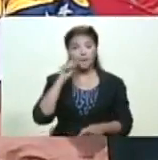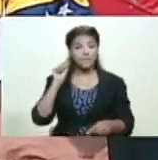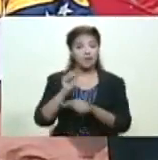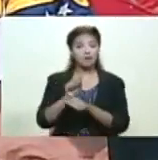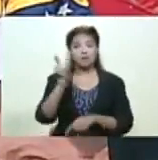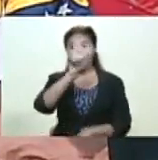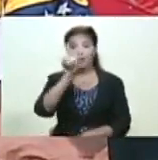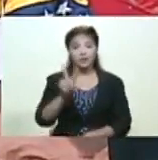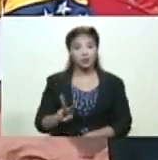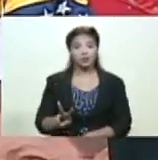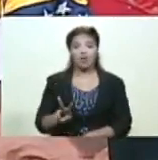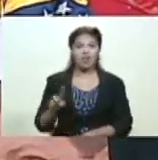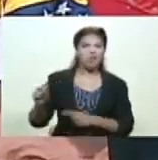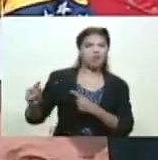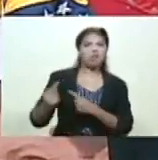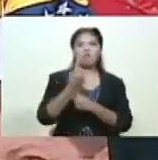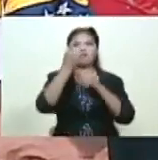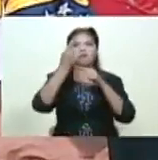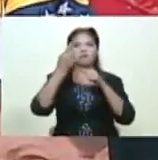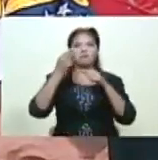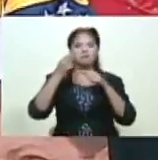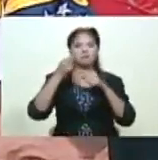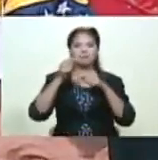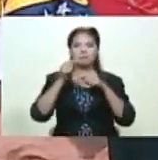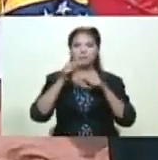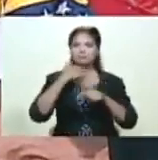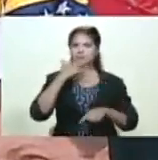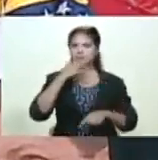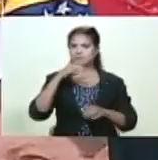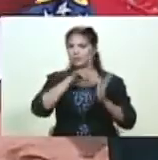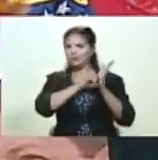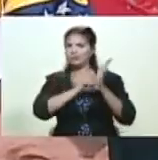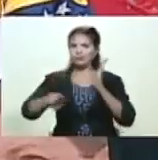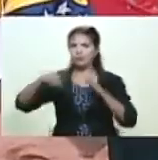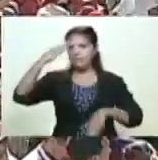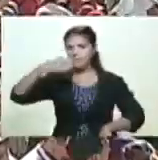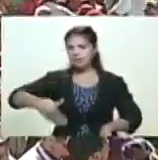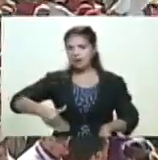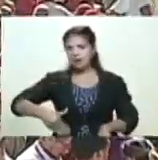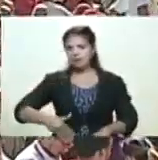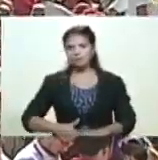a Venezuela con una acción militar,